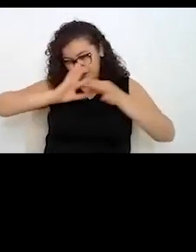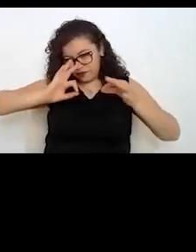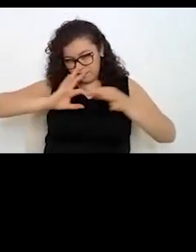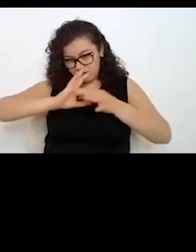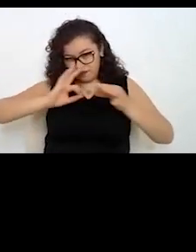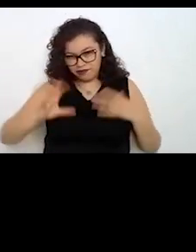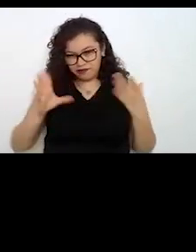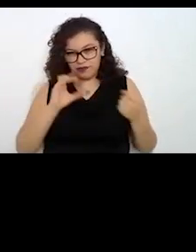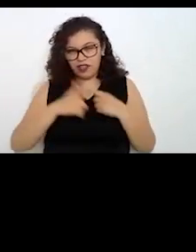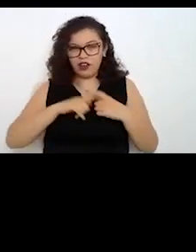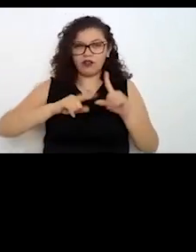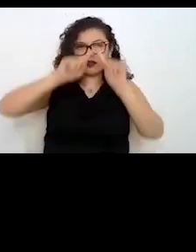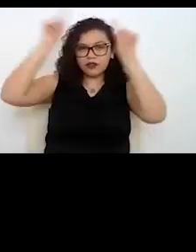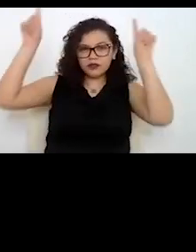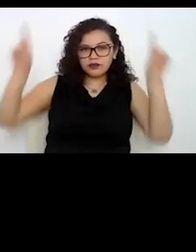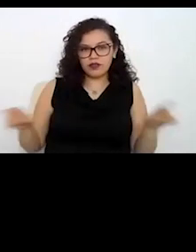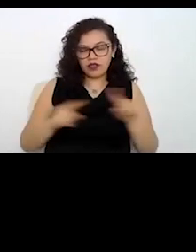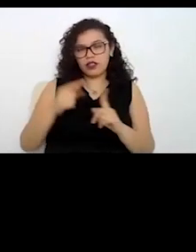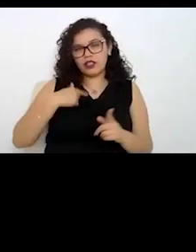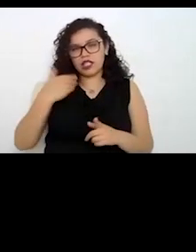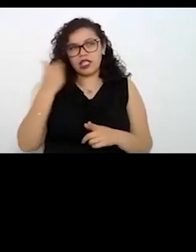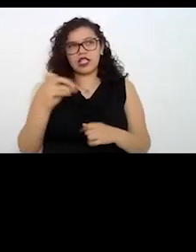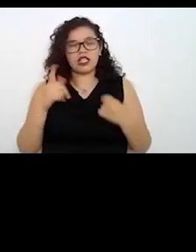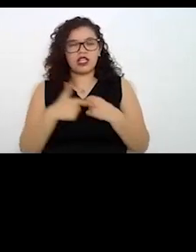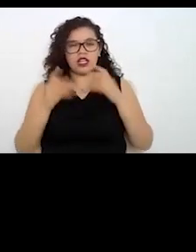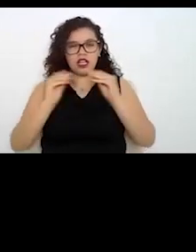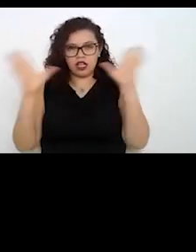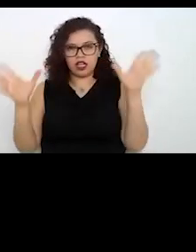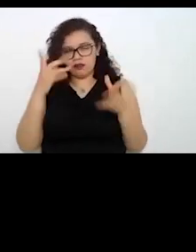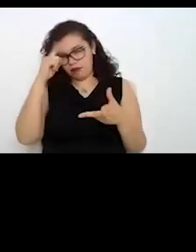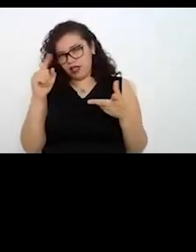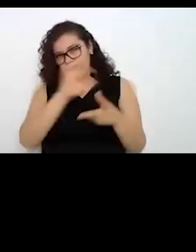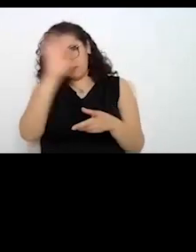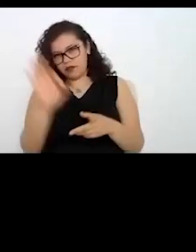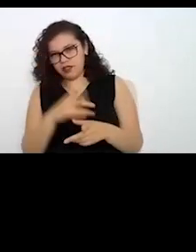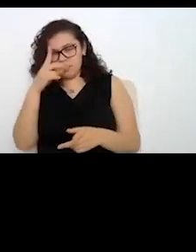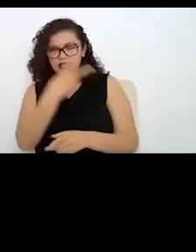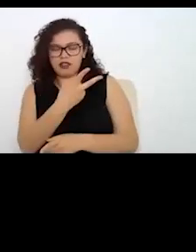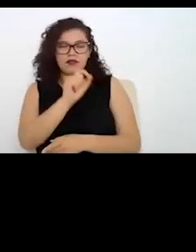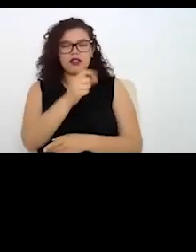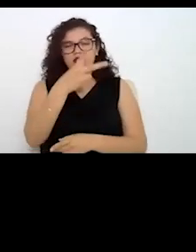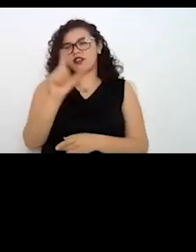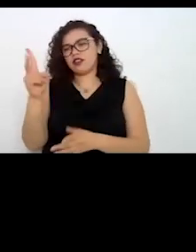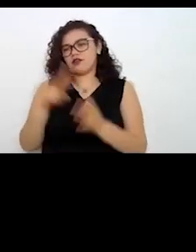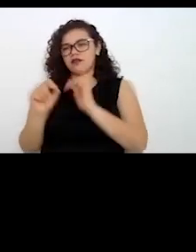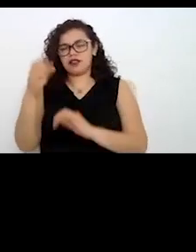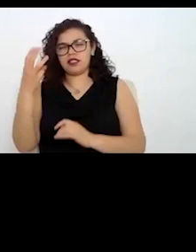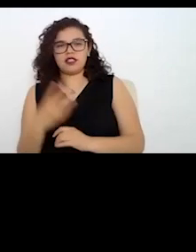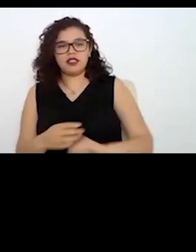como tal un pizarrón, pero quería preguntar si sí queda claro la parte de las proporciones del 22 y del 23.